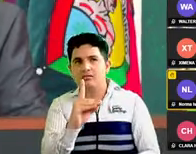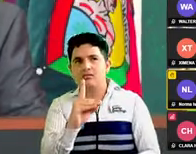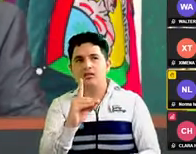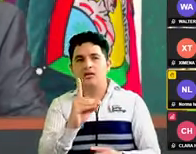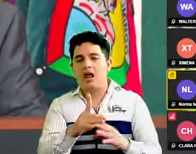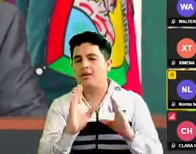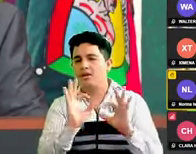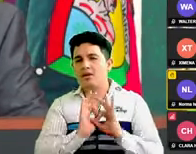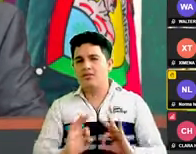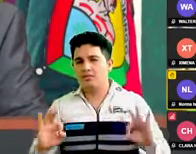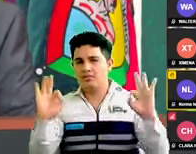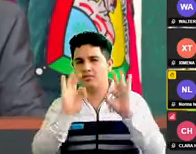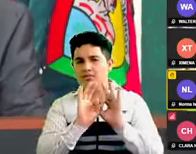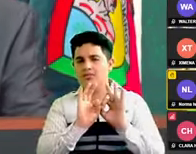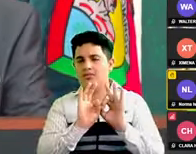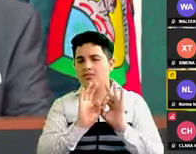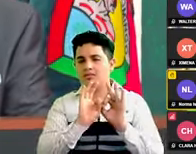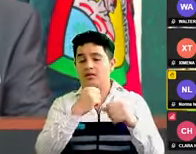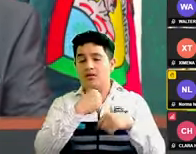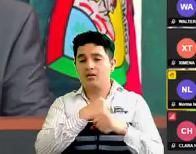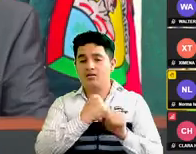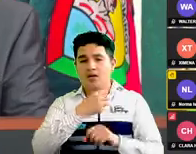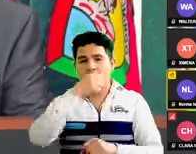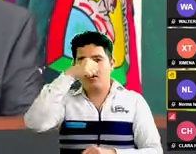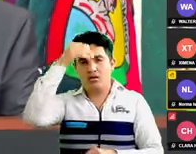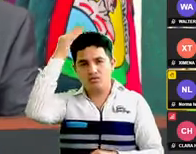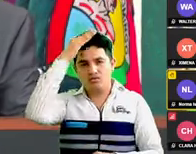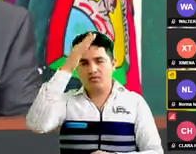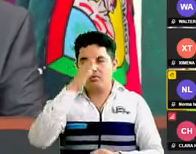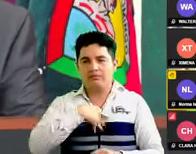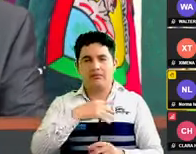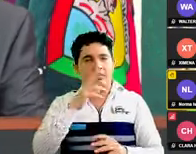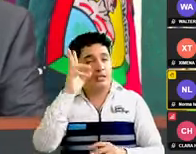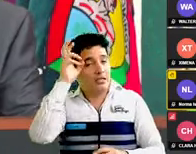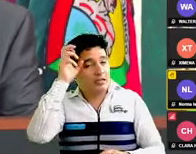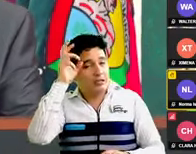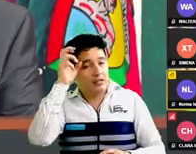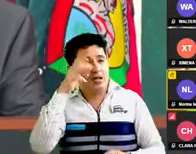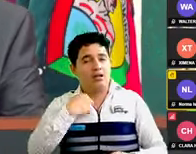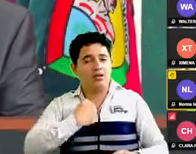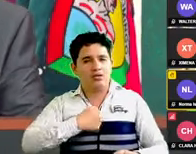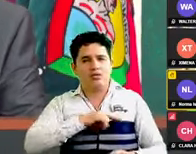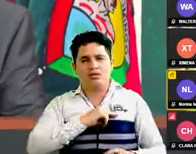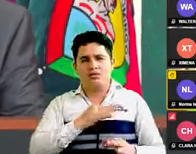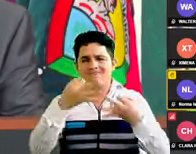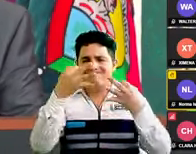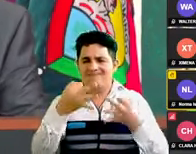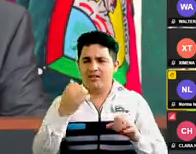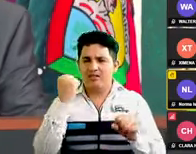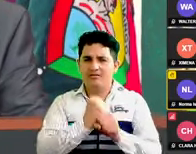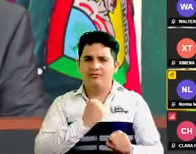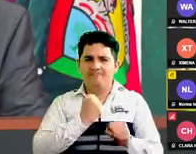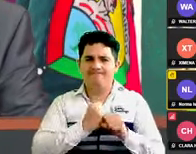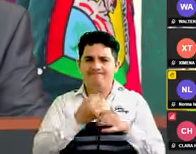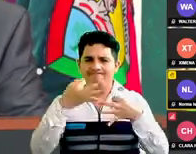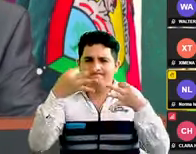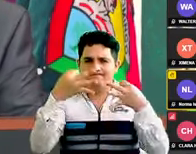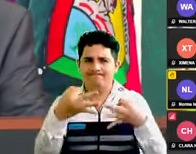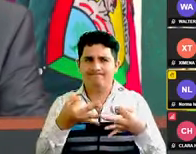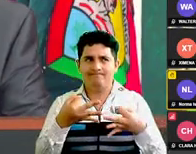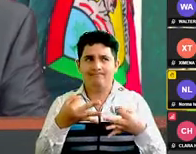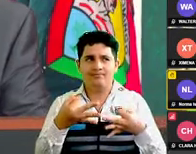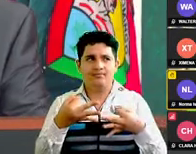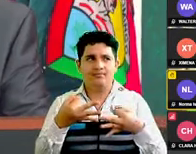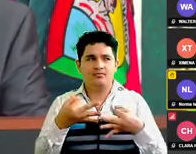parte fundamental en la cual Santo Domingo, creo, hemos sido suficientemente eficientes para demostrar de la